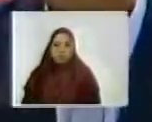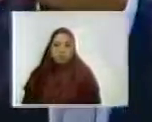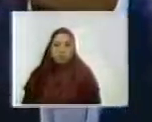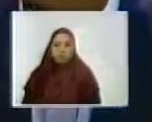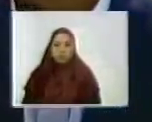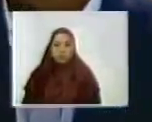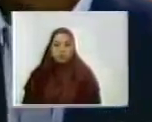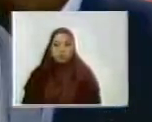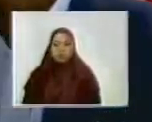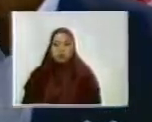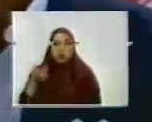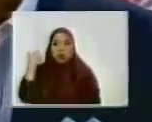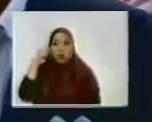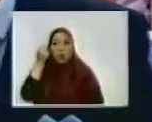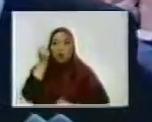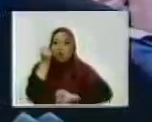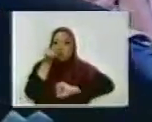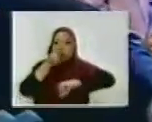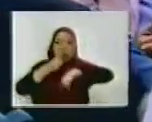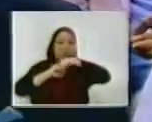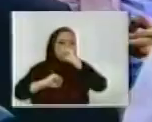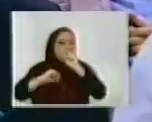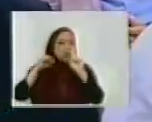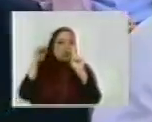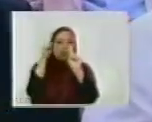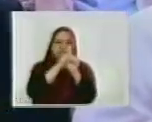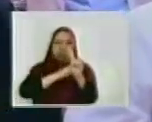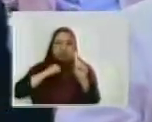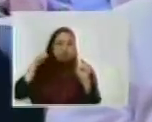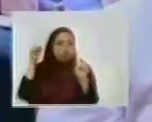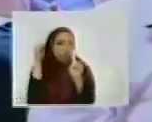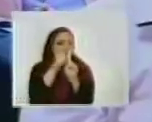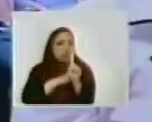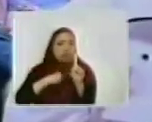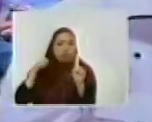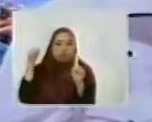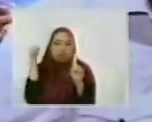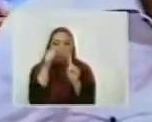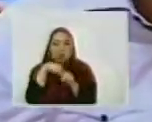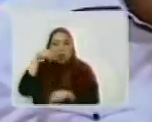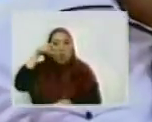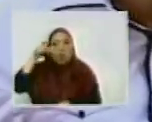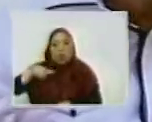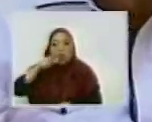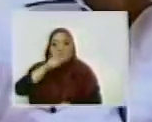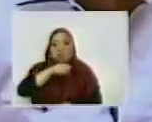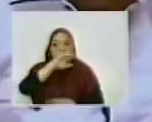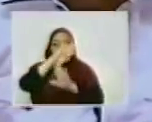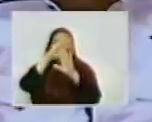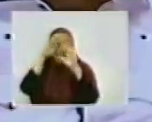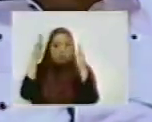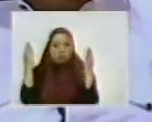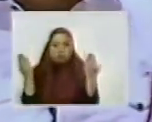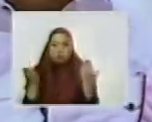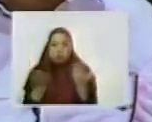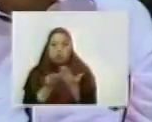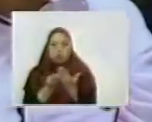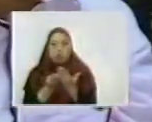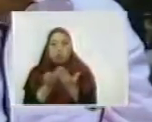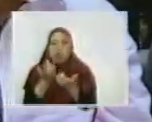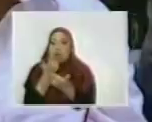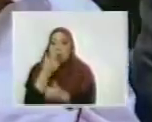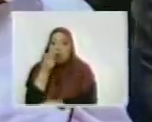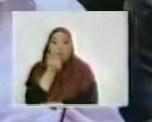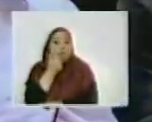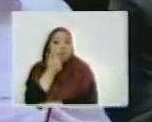fue un defensor incansable de la causa de los pueblos del mundo que luchan por su